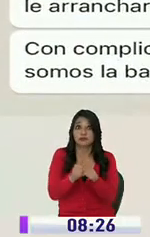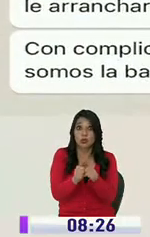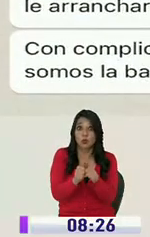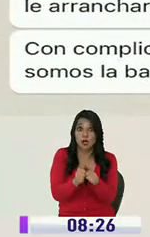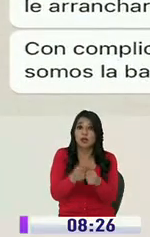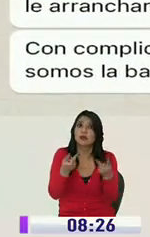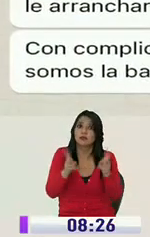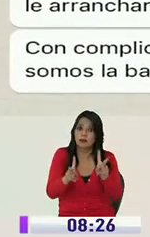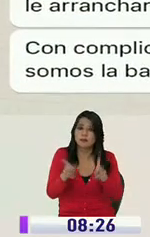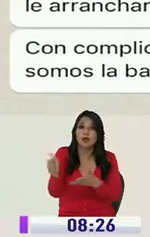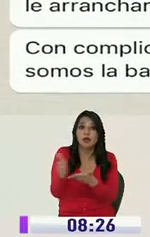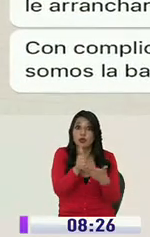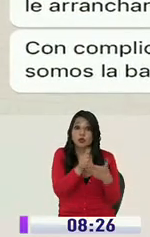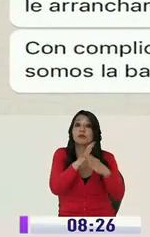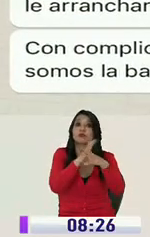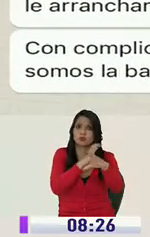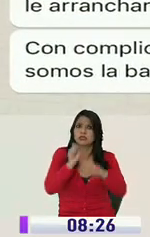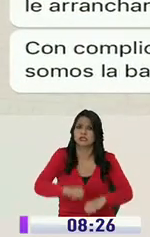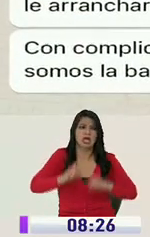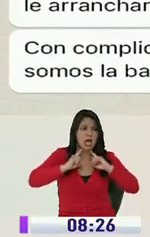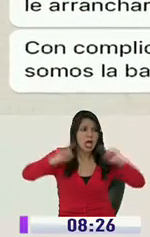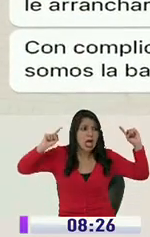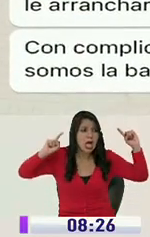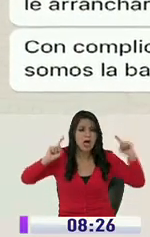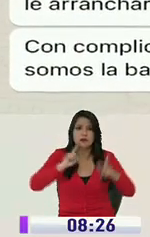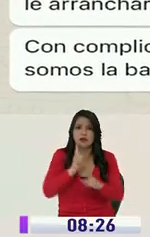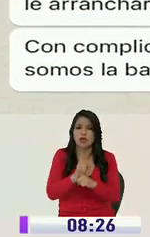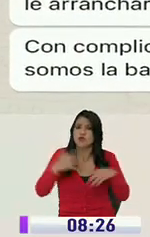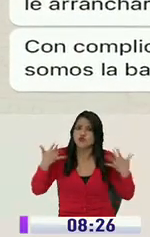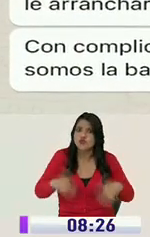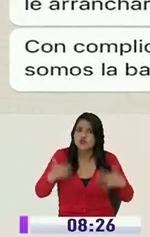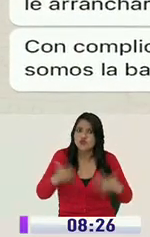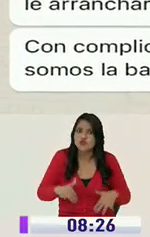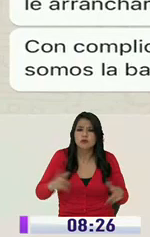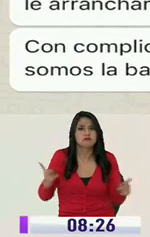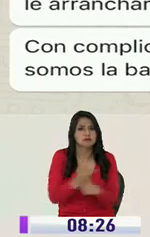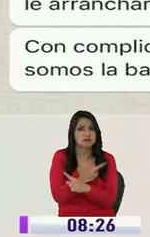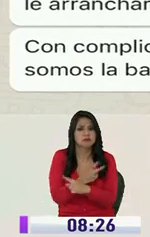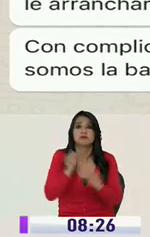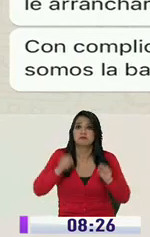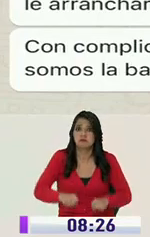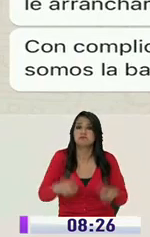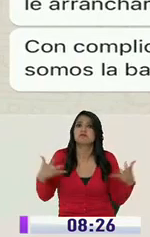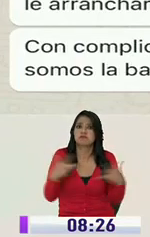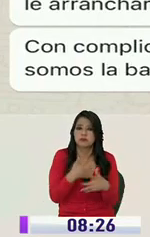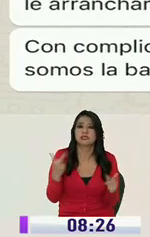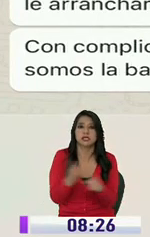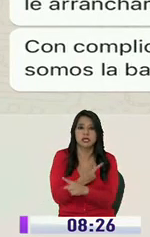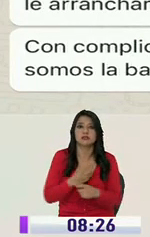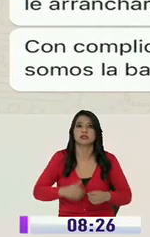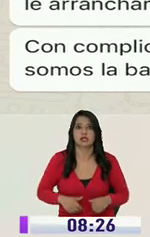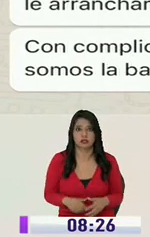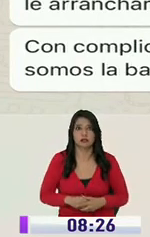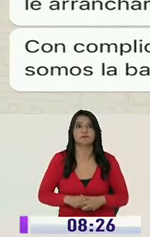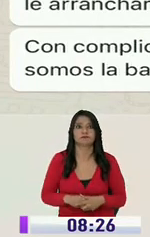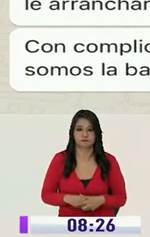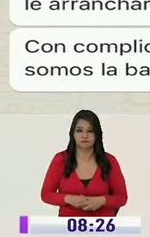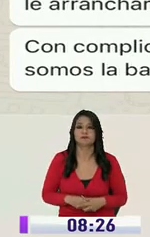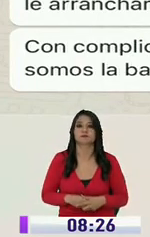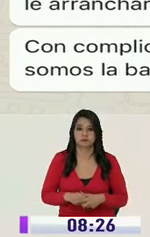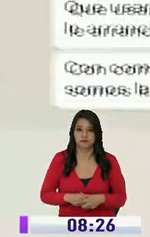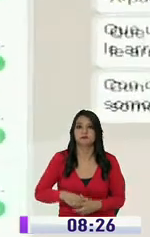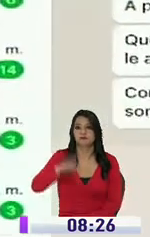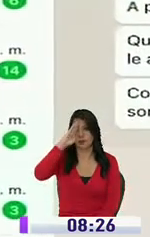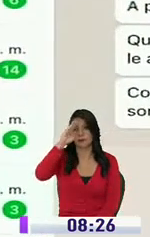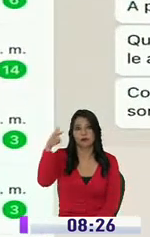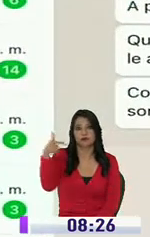de los controladores de los buses y al grito de que somos la banda de la mamalucha. ¿Qué miedo esto y qué peligroso? ¿Eh? Policía, hay que poner